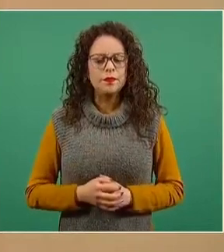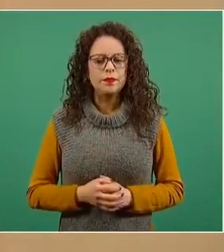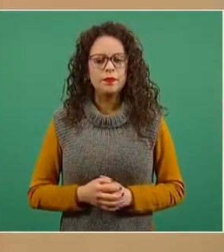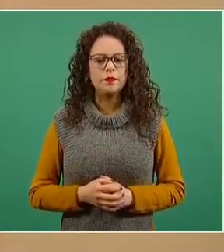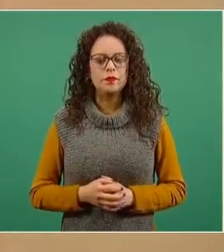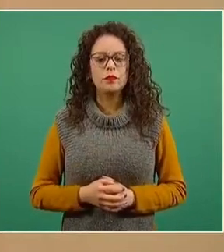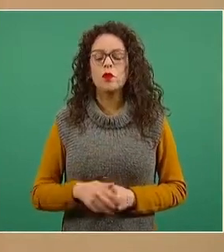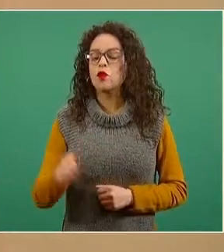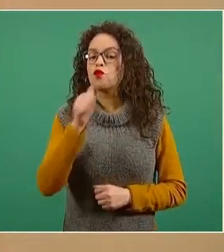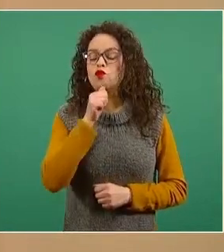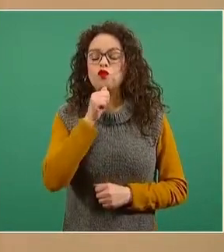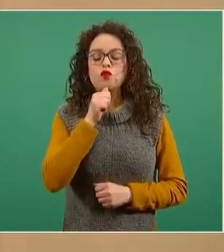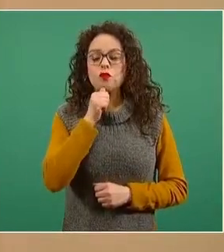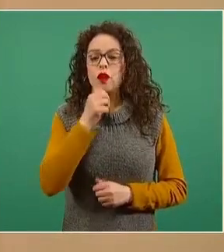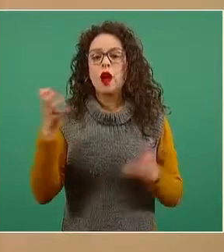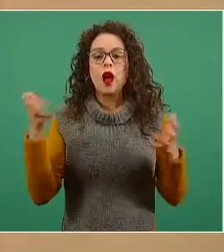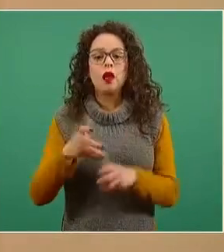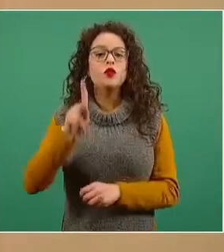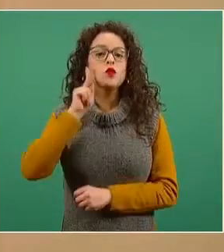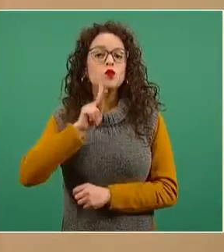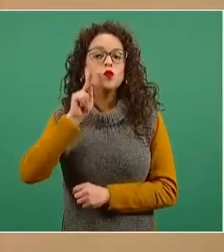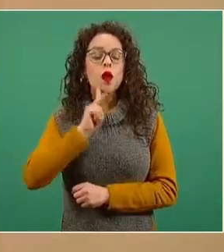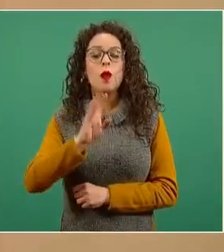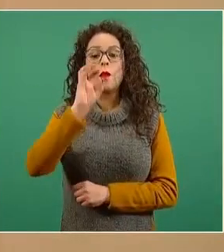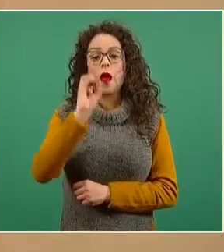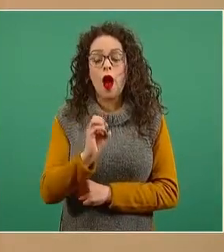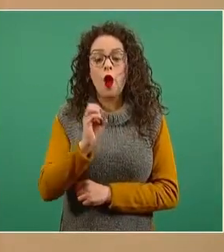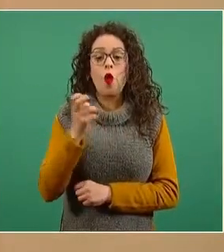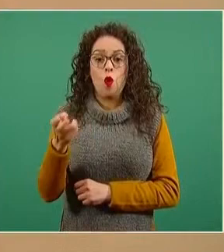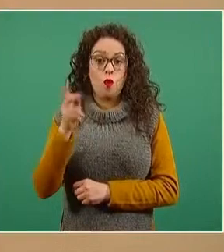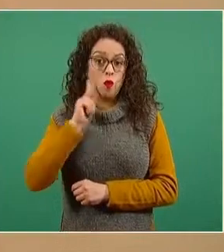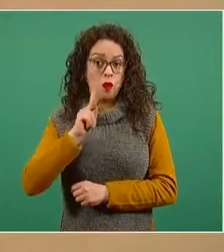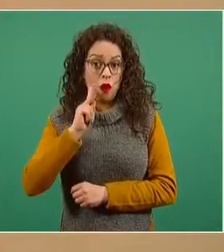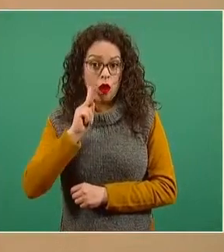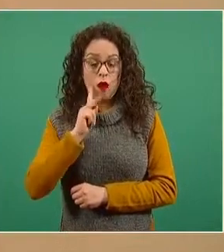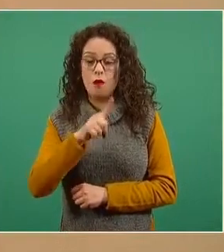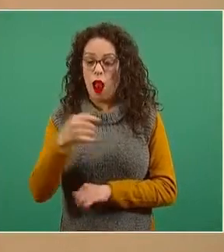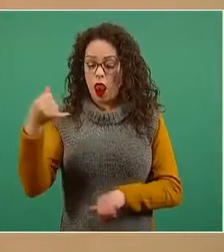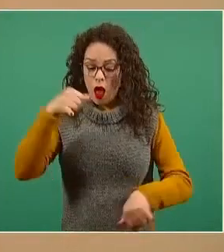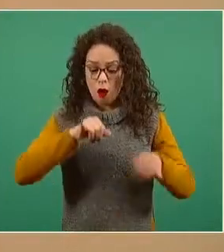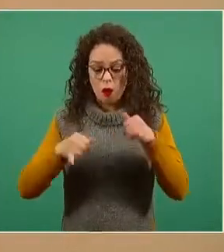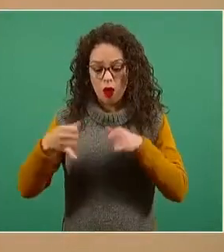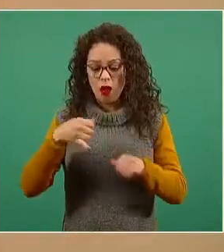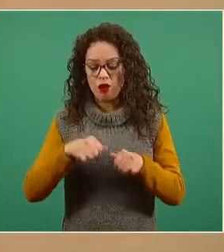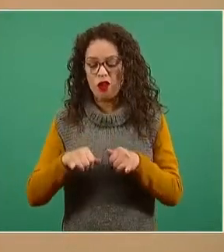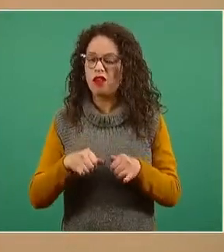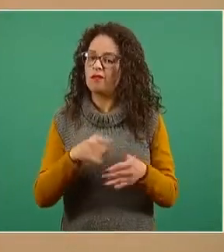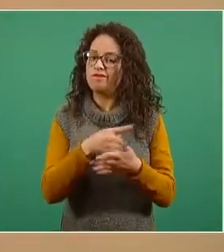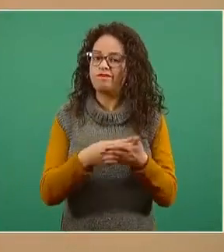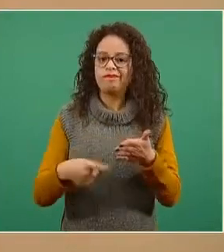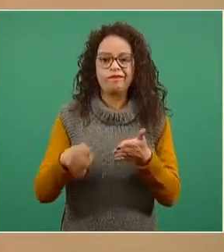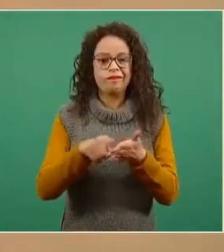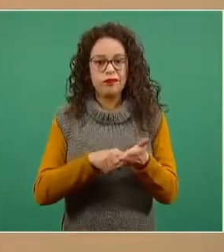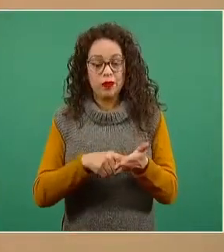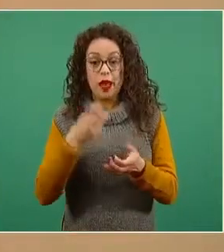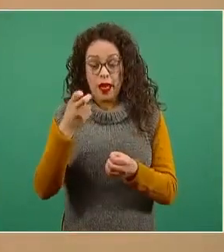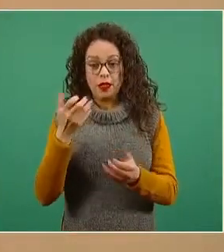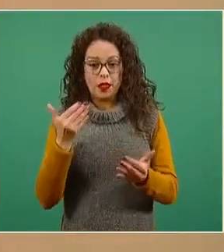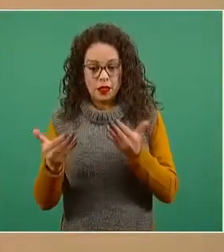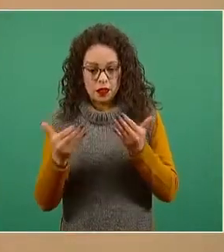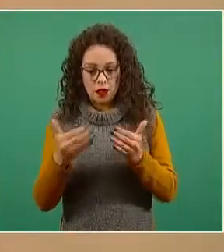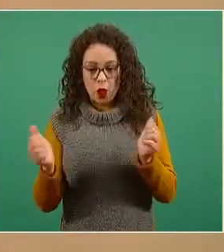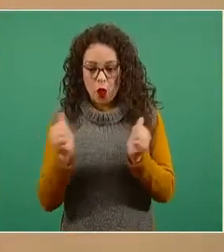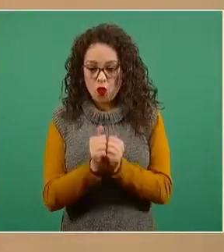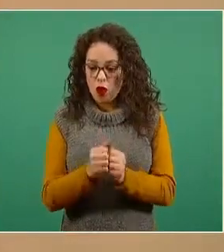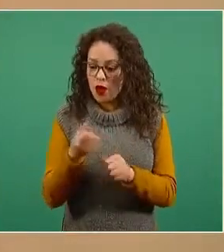una muestra o que su muestra haya sido rechazada por el laboratorio. Se estima con la positividad de la